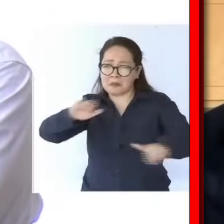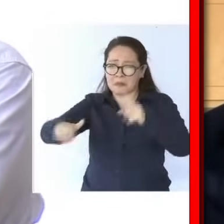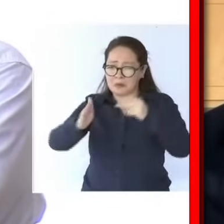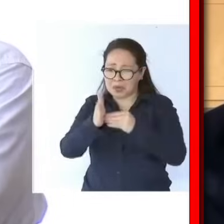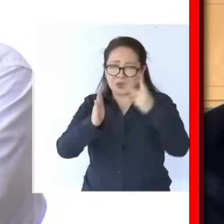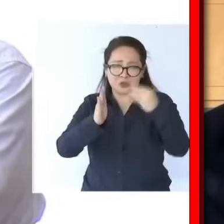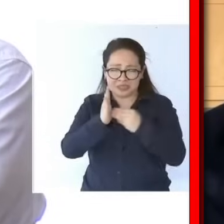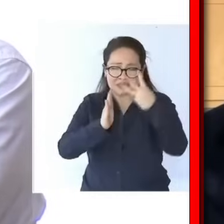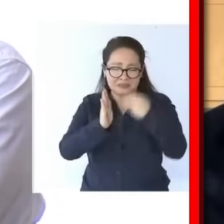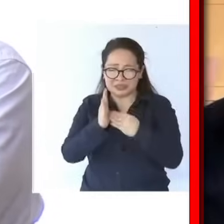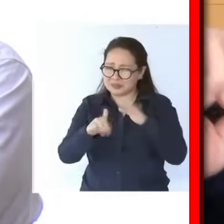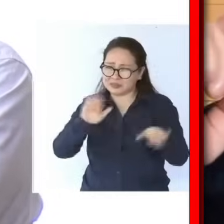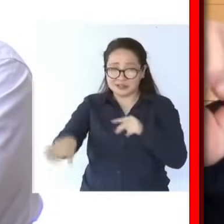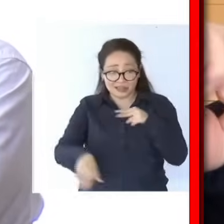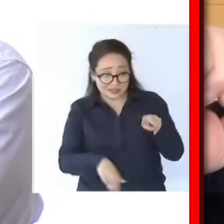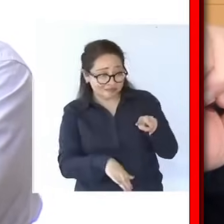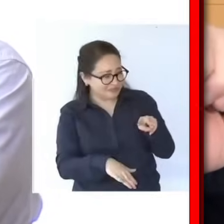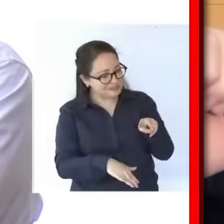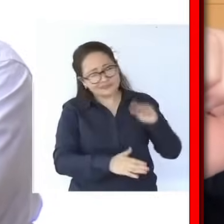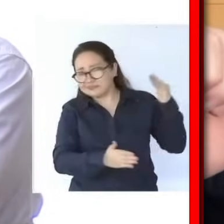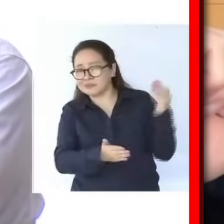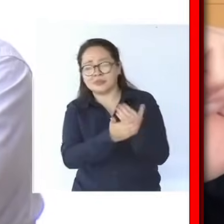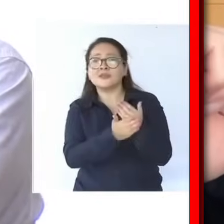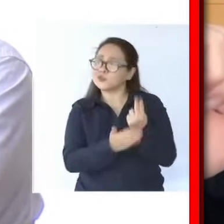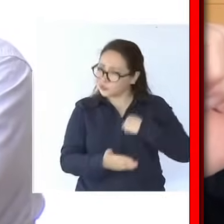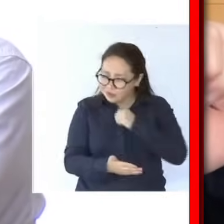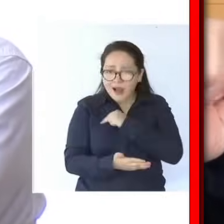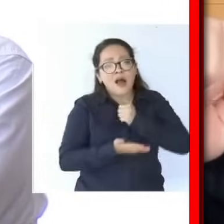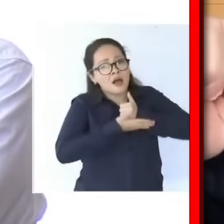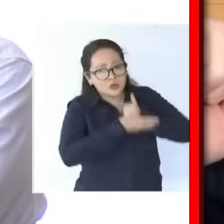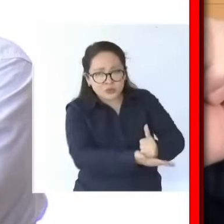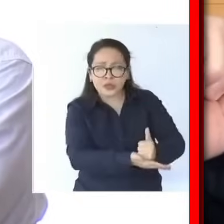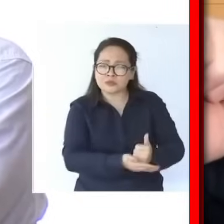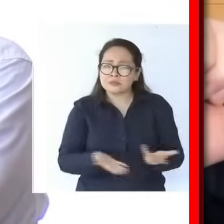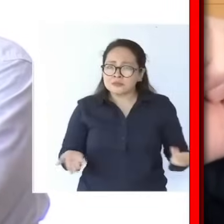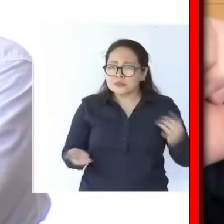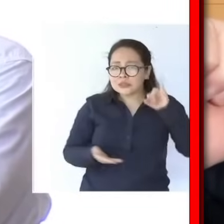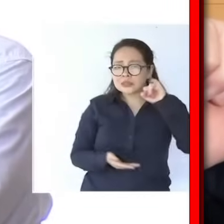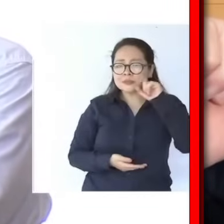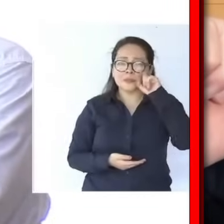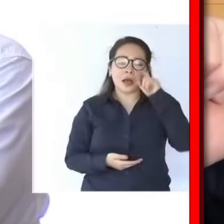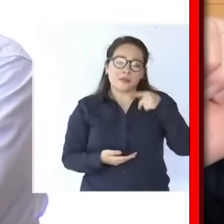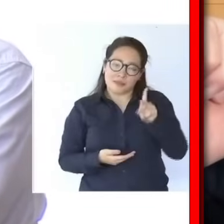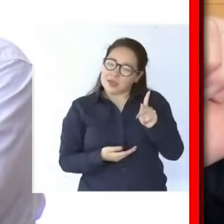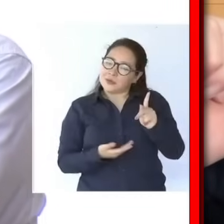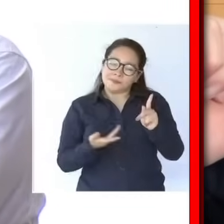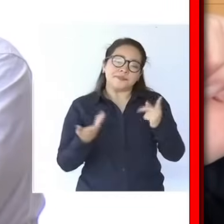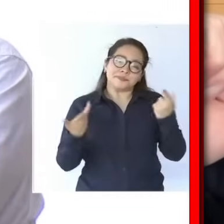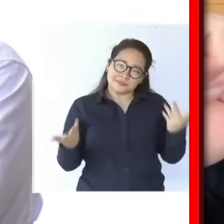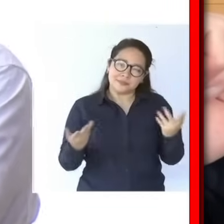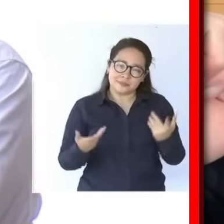vamos ayudar en esa tarea pero insisto